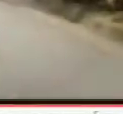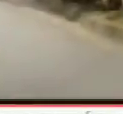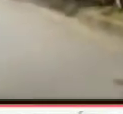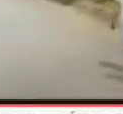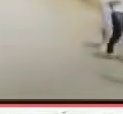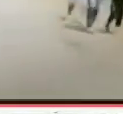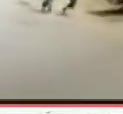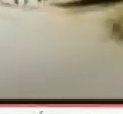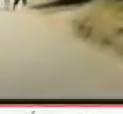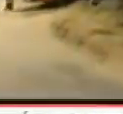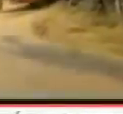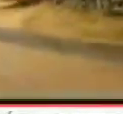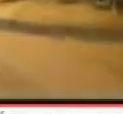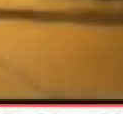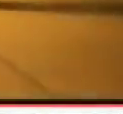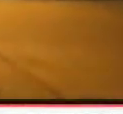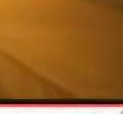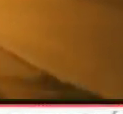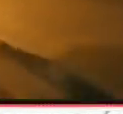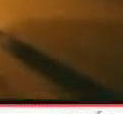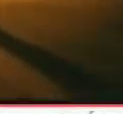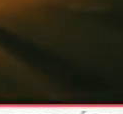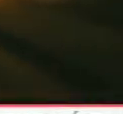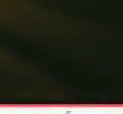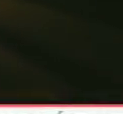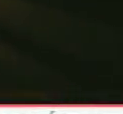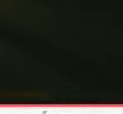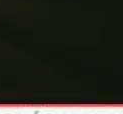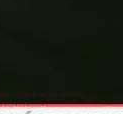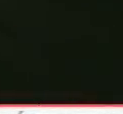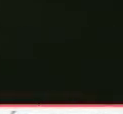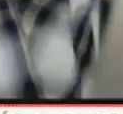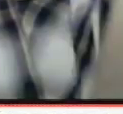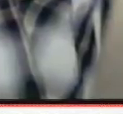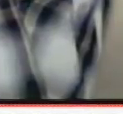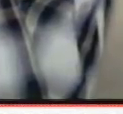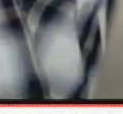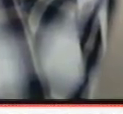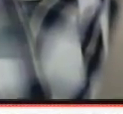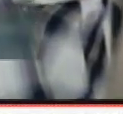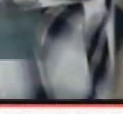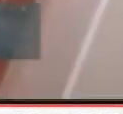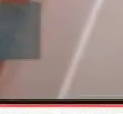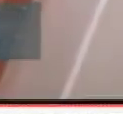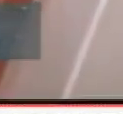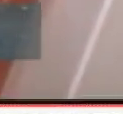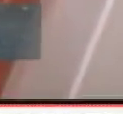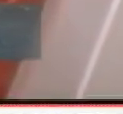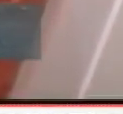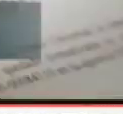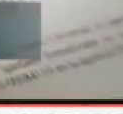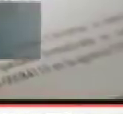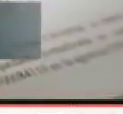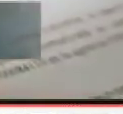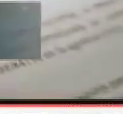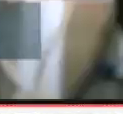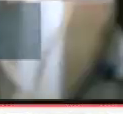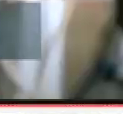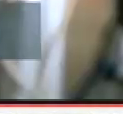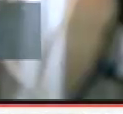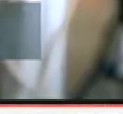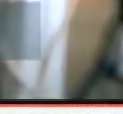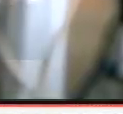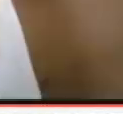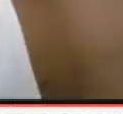Mi Comuna Digital BDB no es otra cosa que llevar